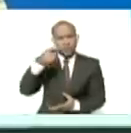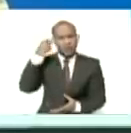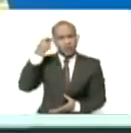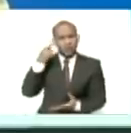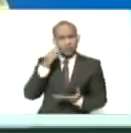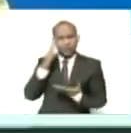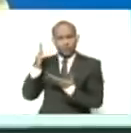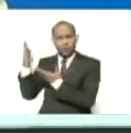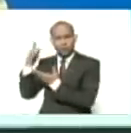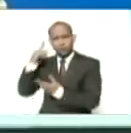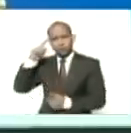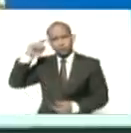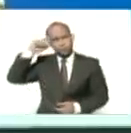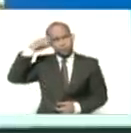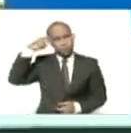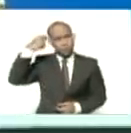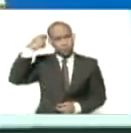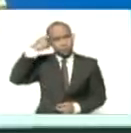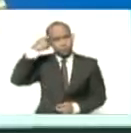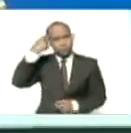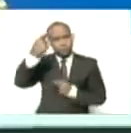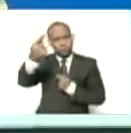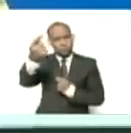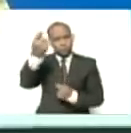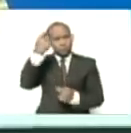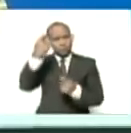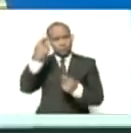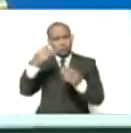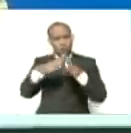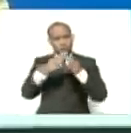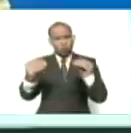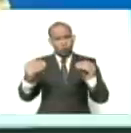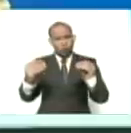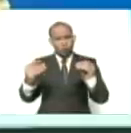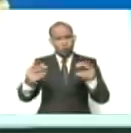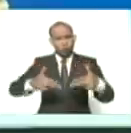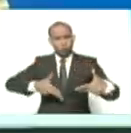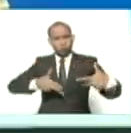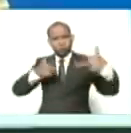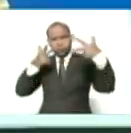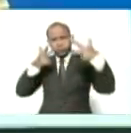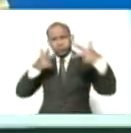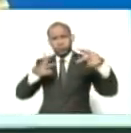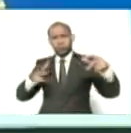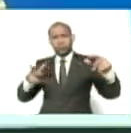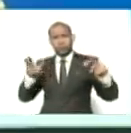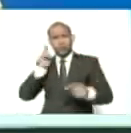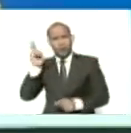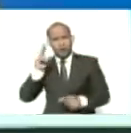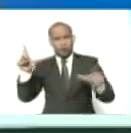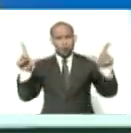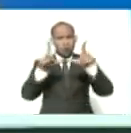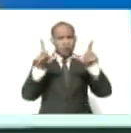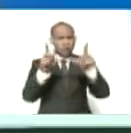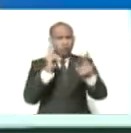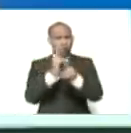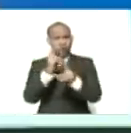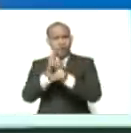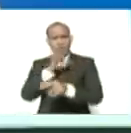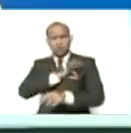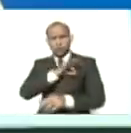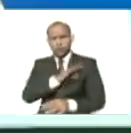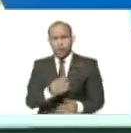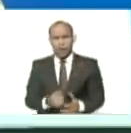para refrescar la memoria a todos los que se conectan ahorita por radio, televisión, por redes sociales